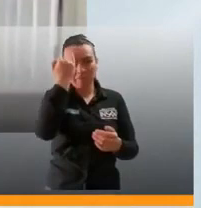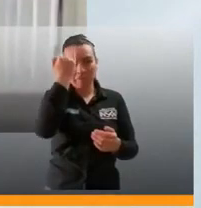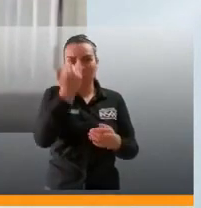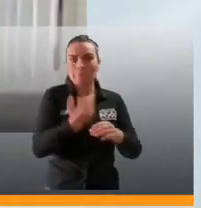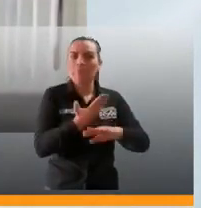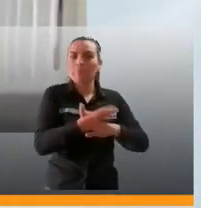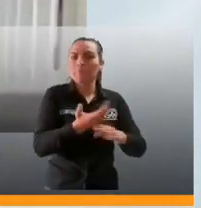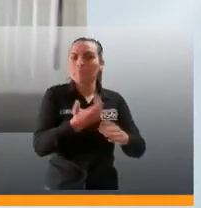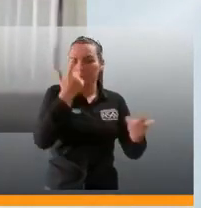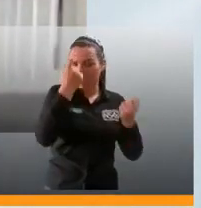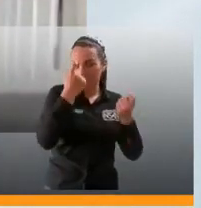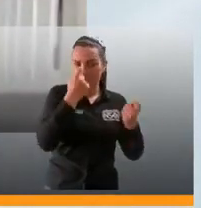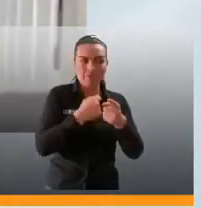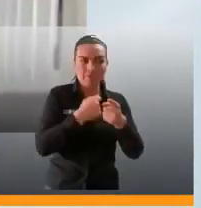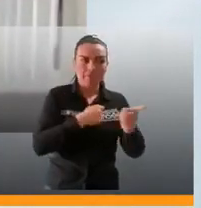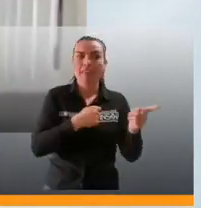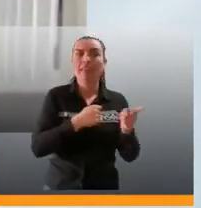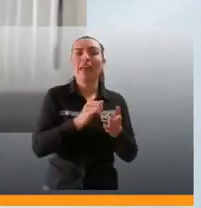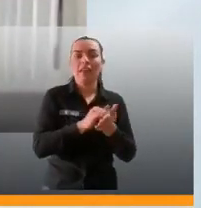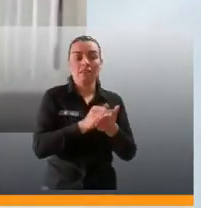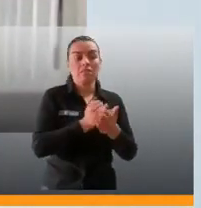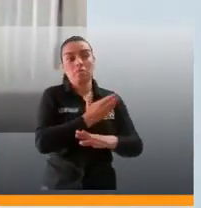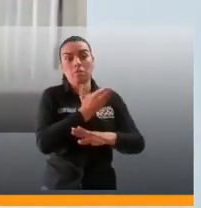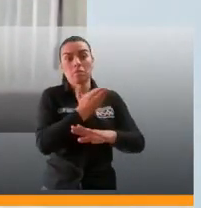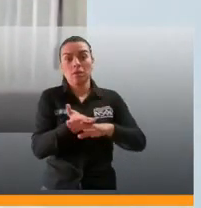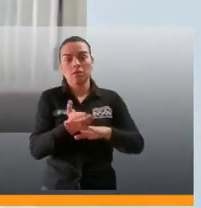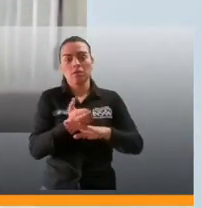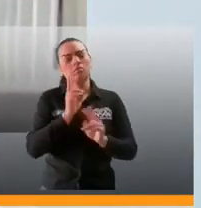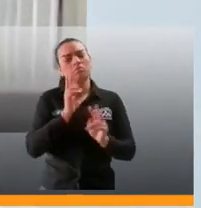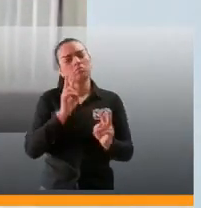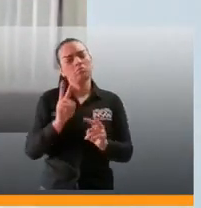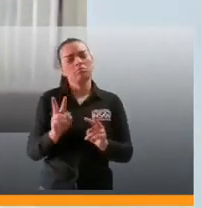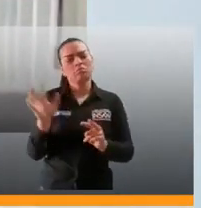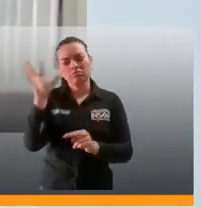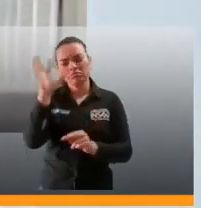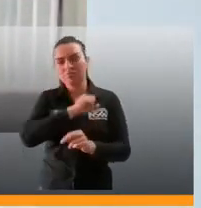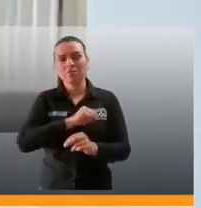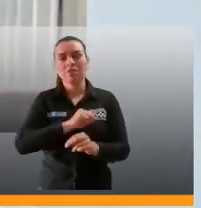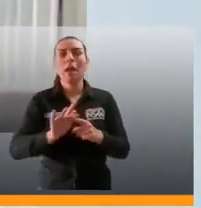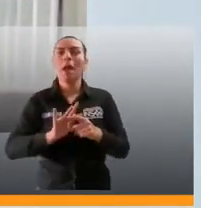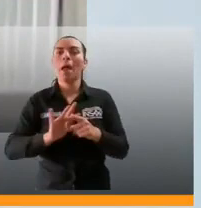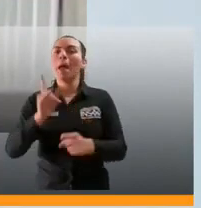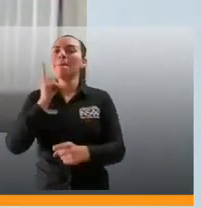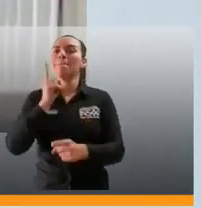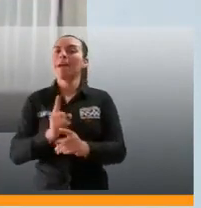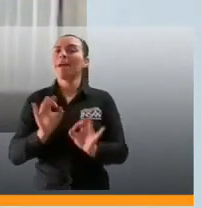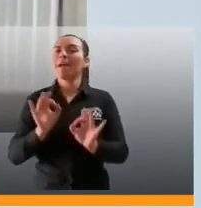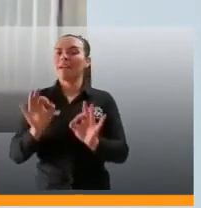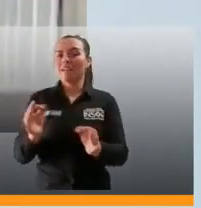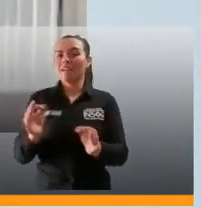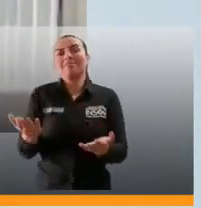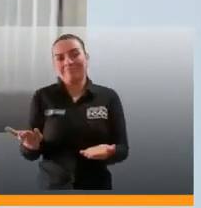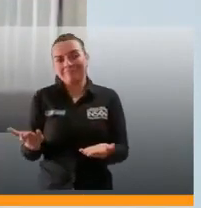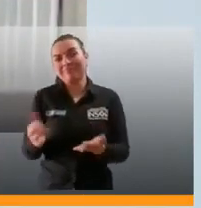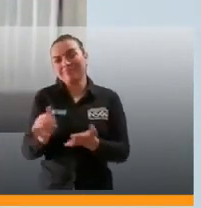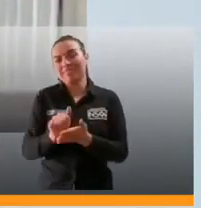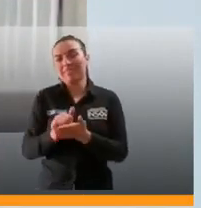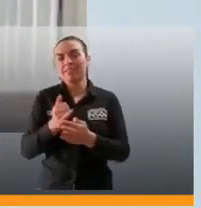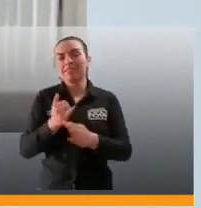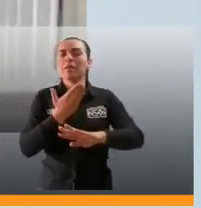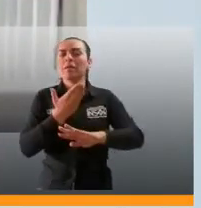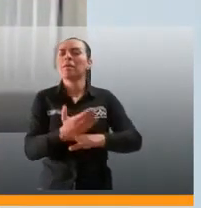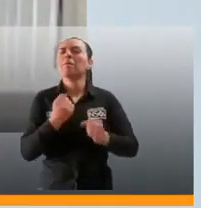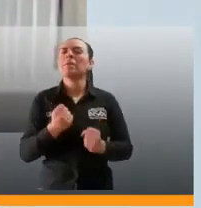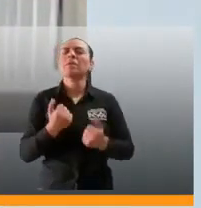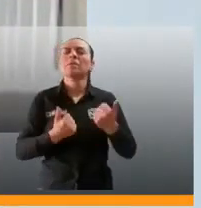en algunas propuestas que realmente lo bonito es que lleguen a implementarse. Entonces, ¿qué propuestas se plantearon mucho? El desarrollo